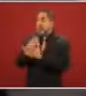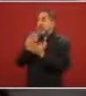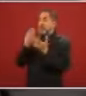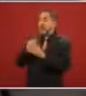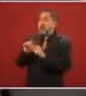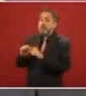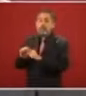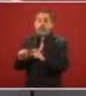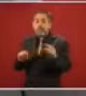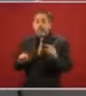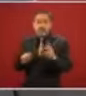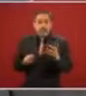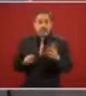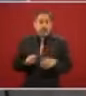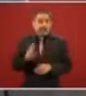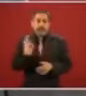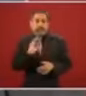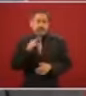a lo mejor le vas a dar coraje,